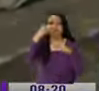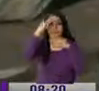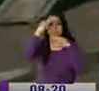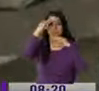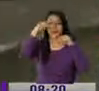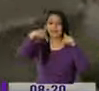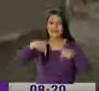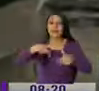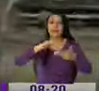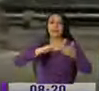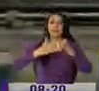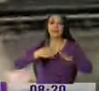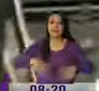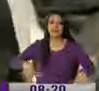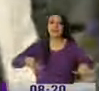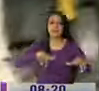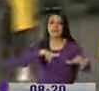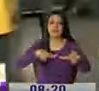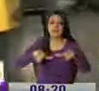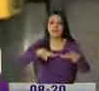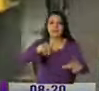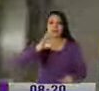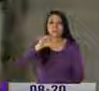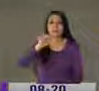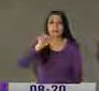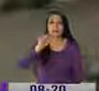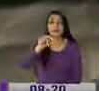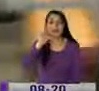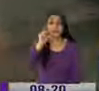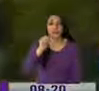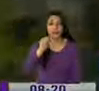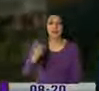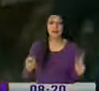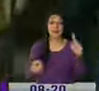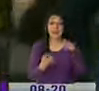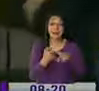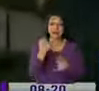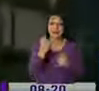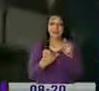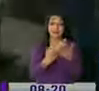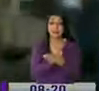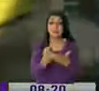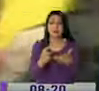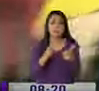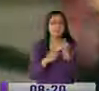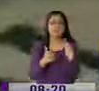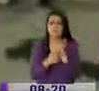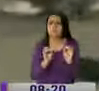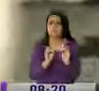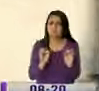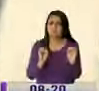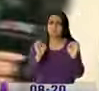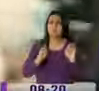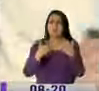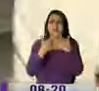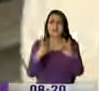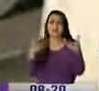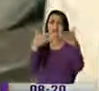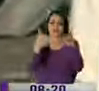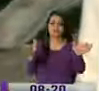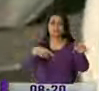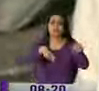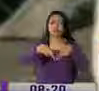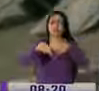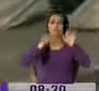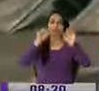la comunidad, para el sector de El Batán. Hasta el fin de semana no habrá ningún inconveniente y podrán ya circular por esta vía